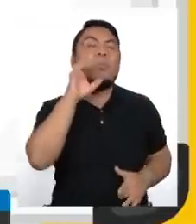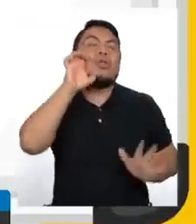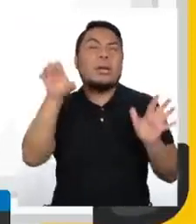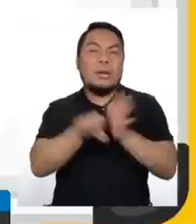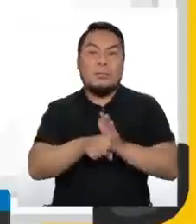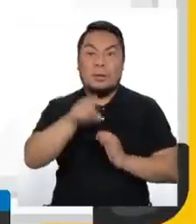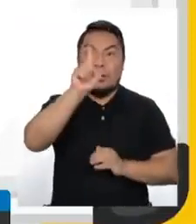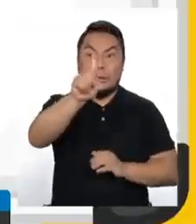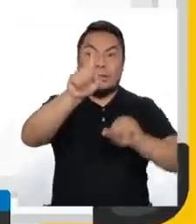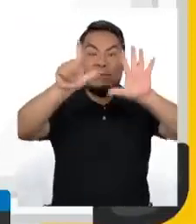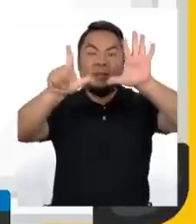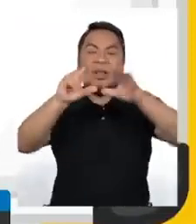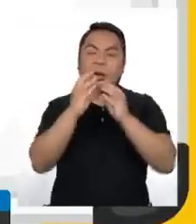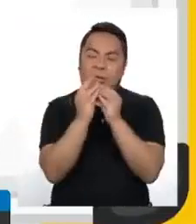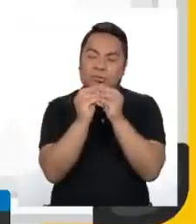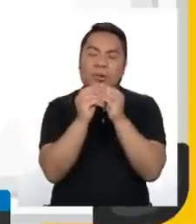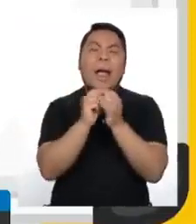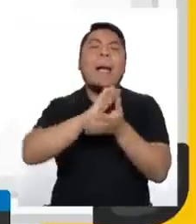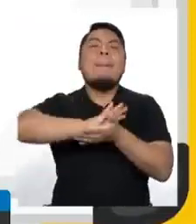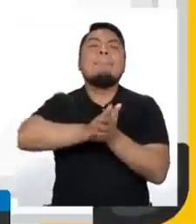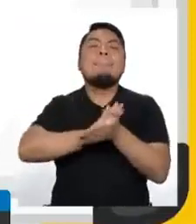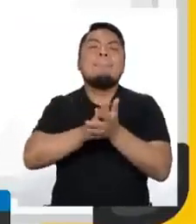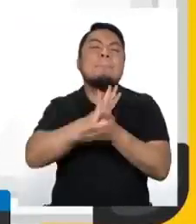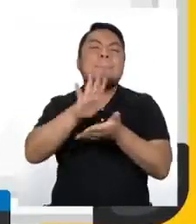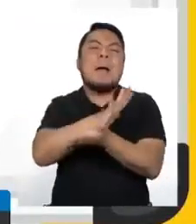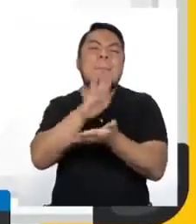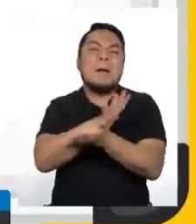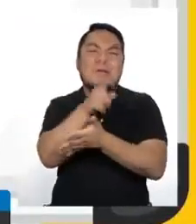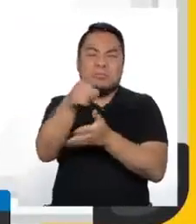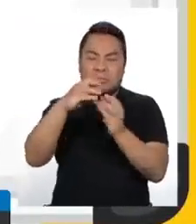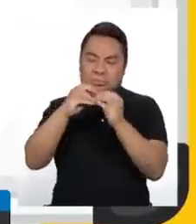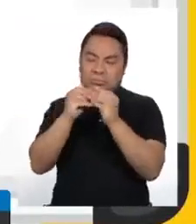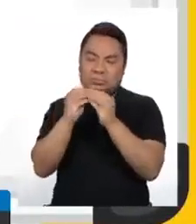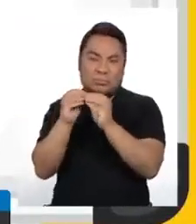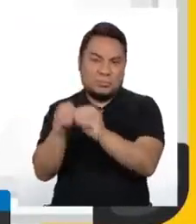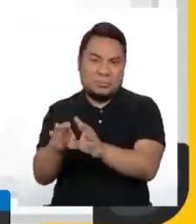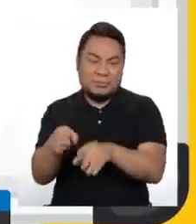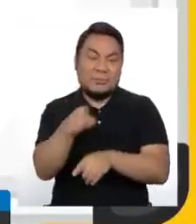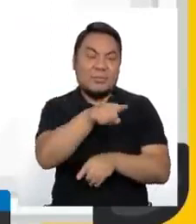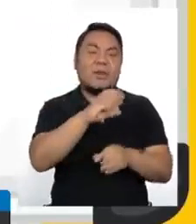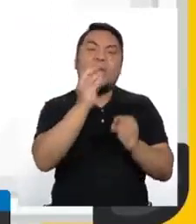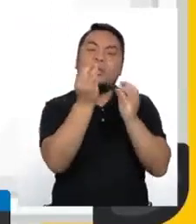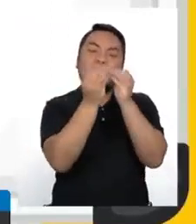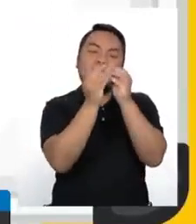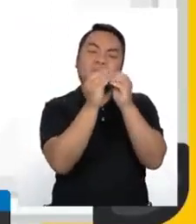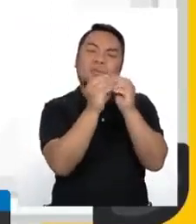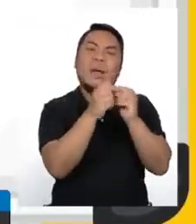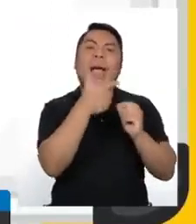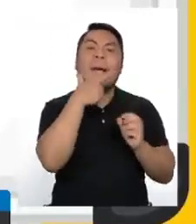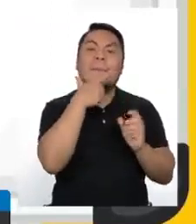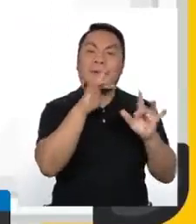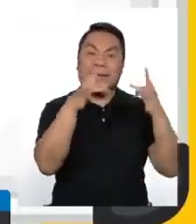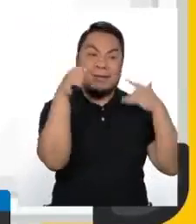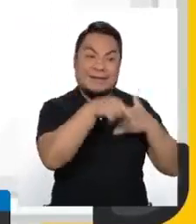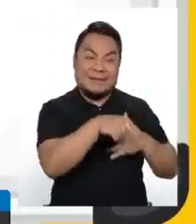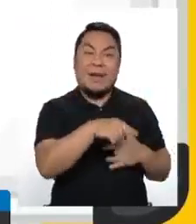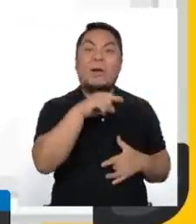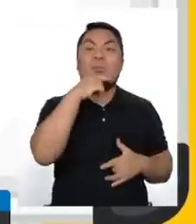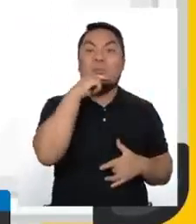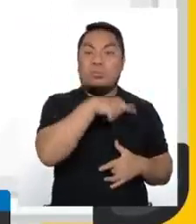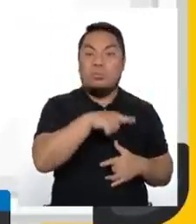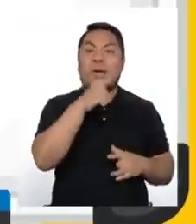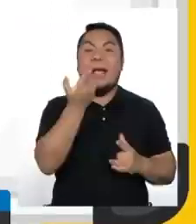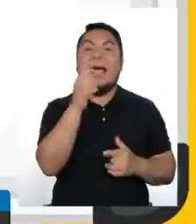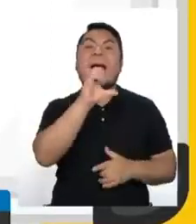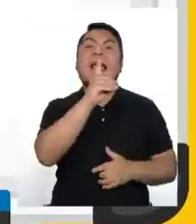17 bolitas de papel para las tapas de colores de Tomás y bolitas de papel amarillo para representar